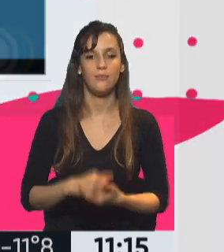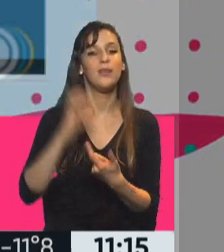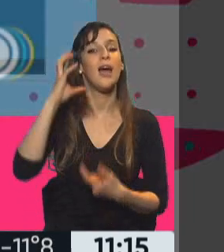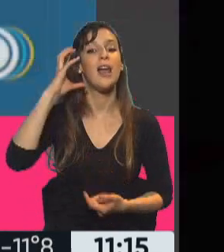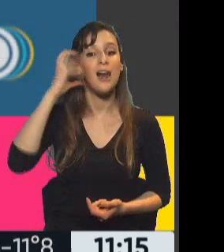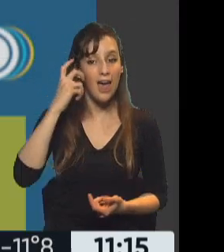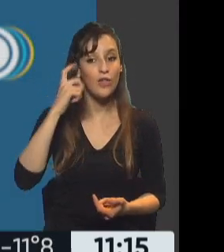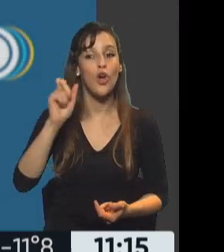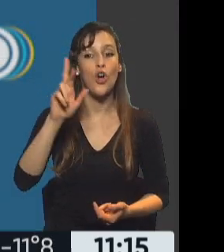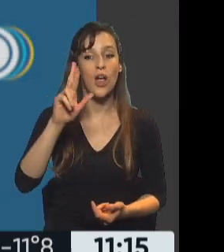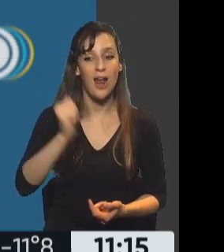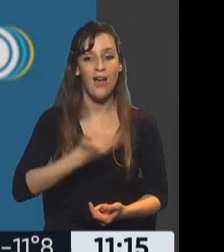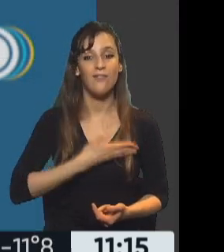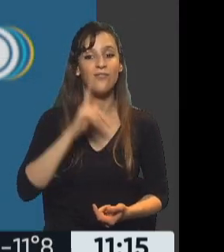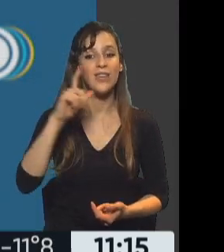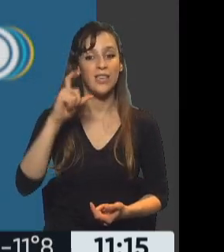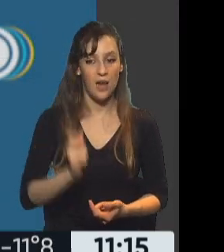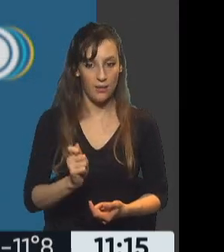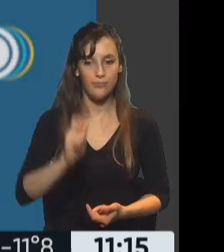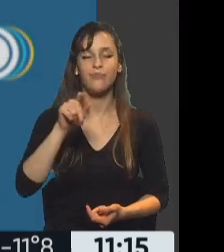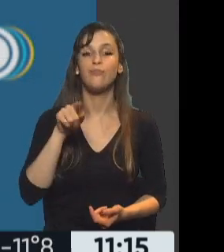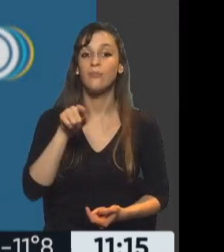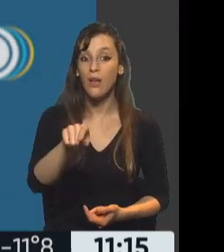Radiográfica. Radiográfica es como la cabeza